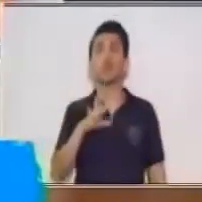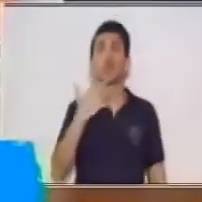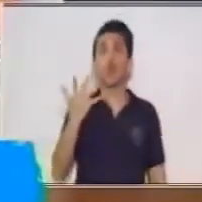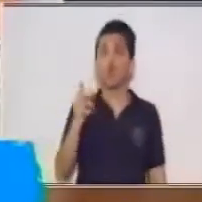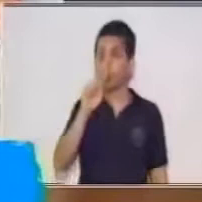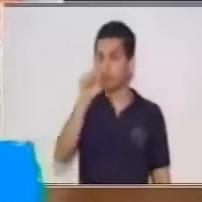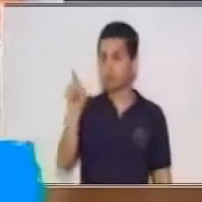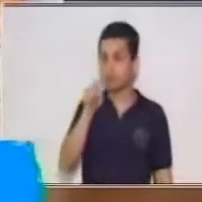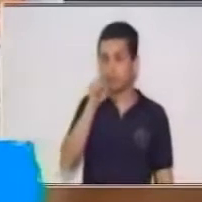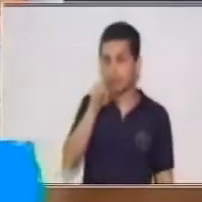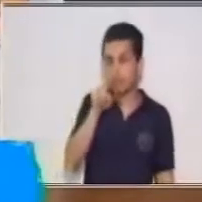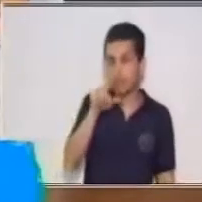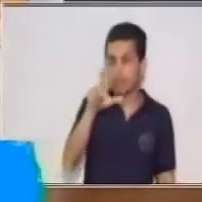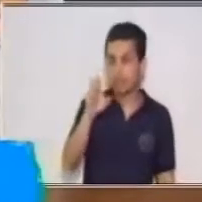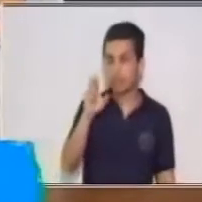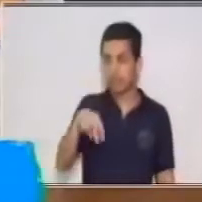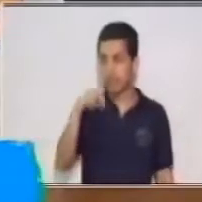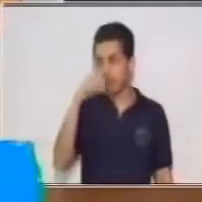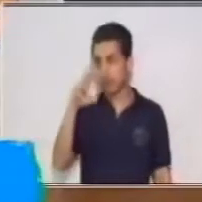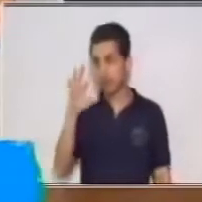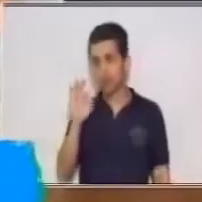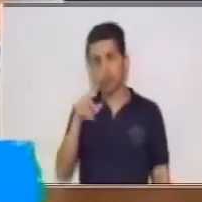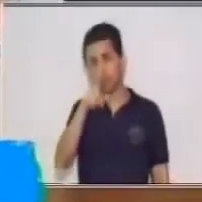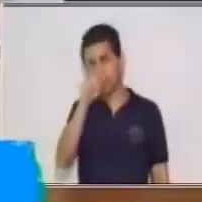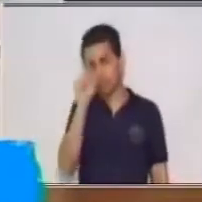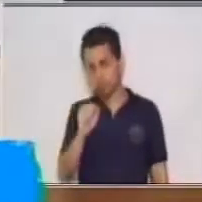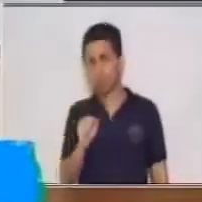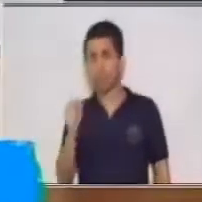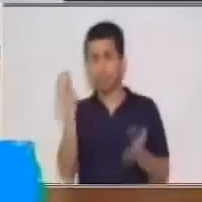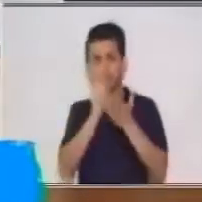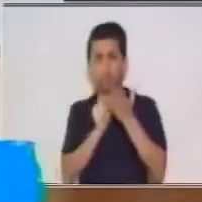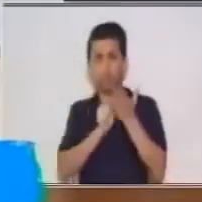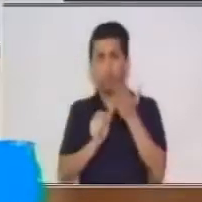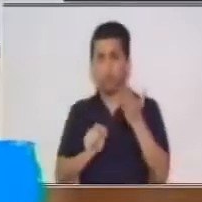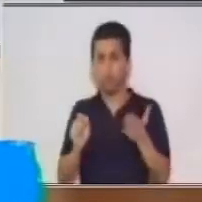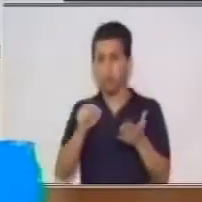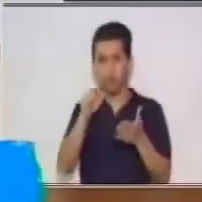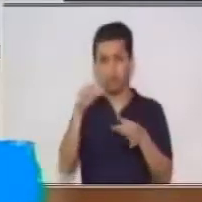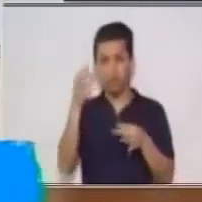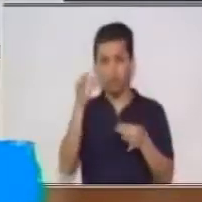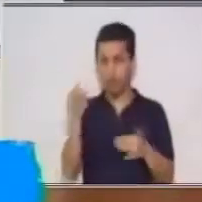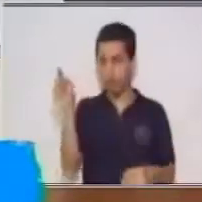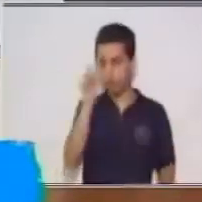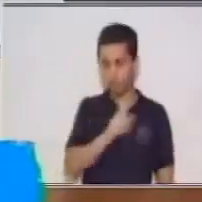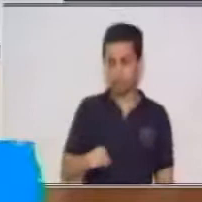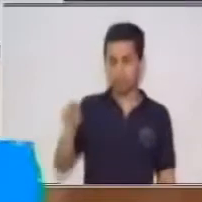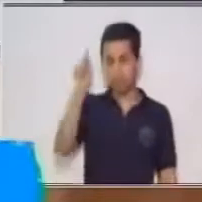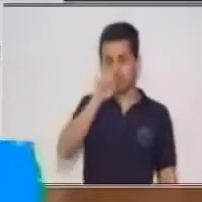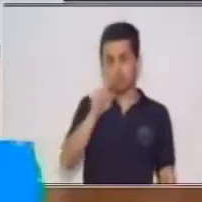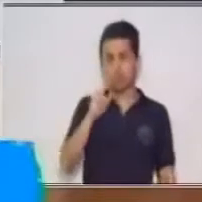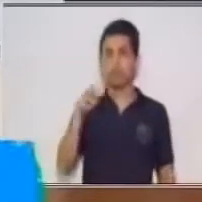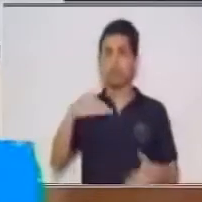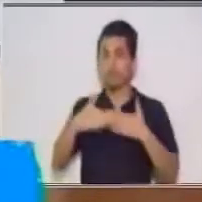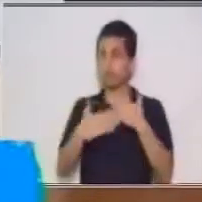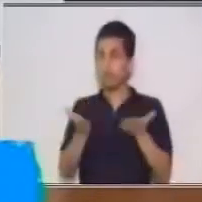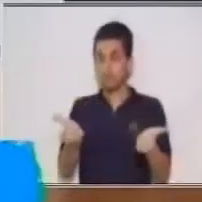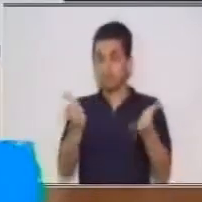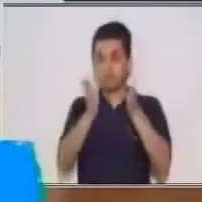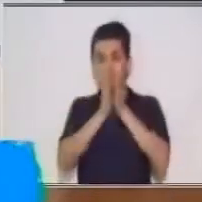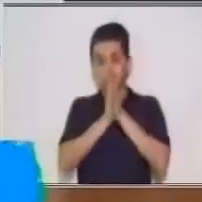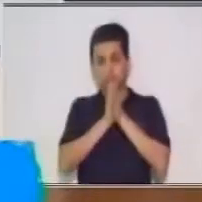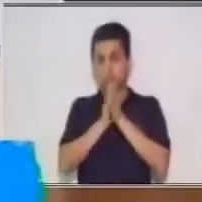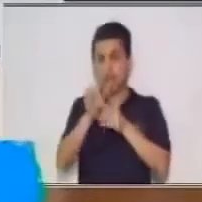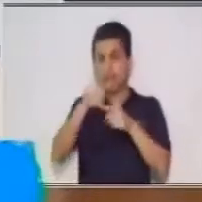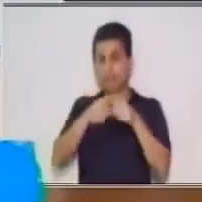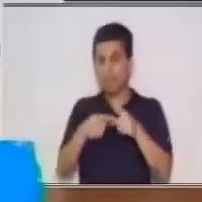haciendo en papel, puedes dibujar tu círculo y lo que vas a hacer es ver, doblarlo a la mitad. ¿Te recuerdas que te